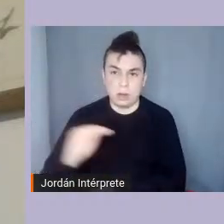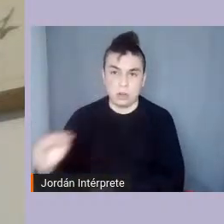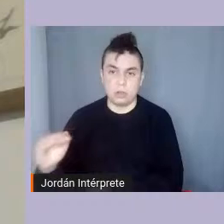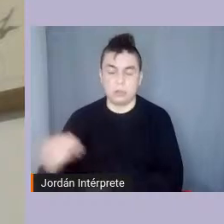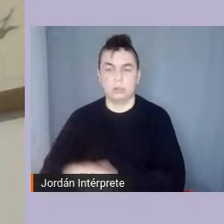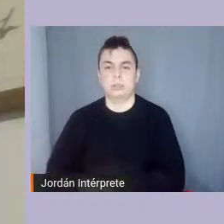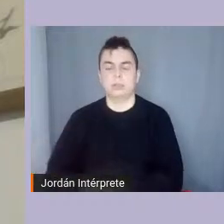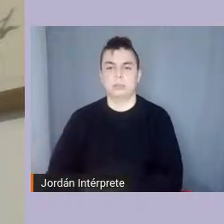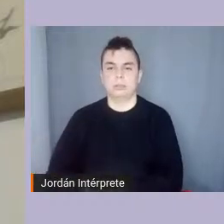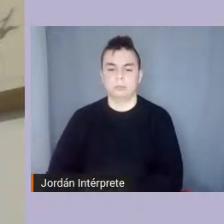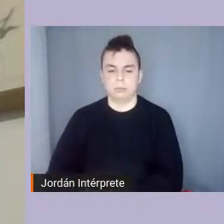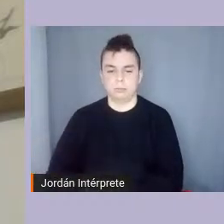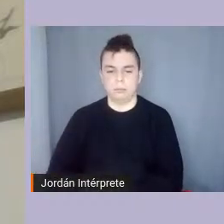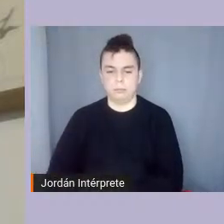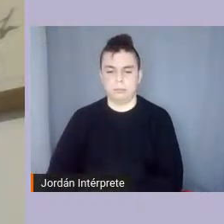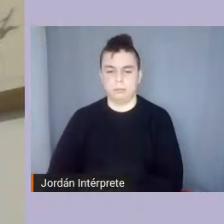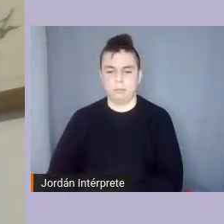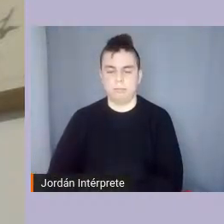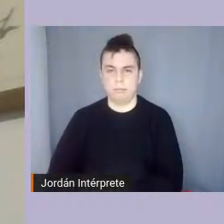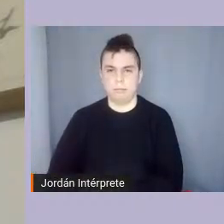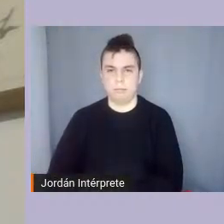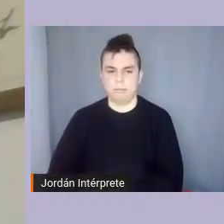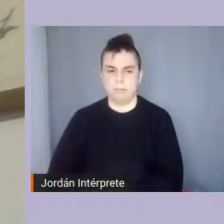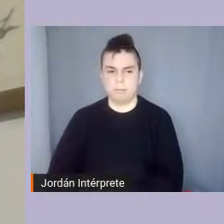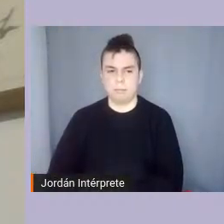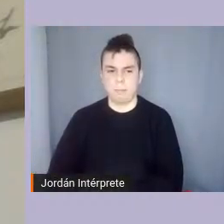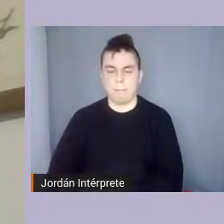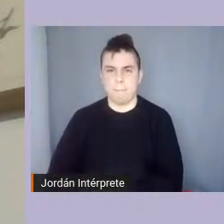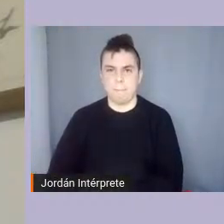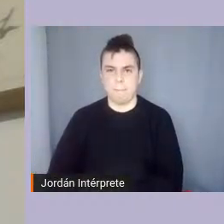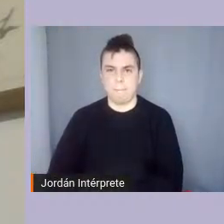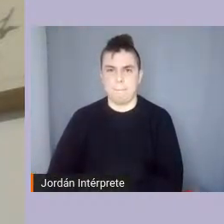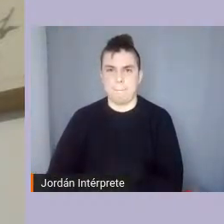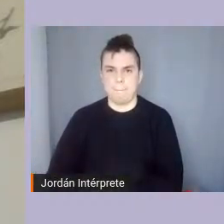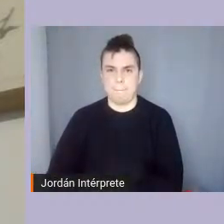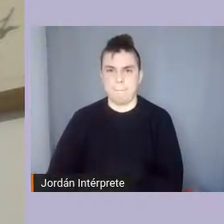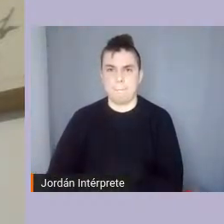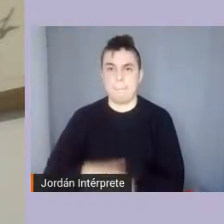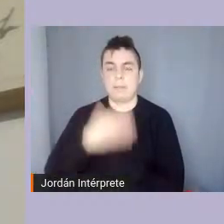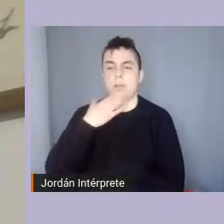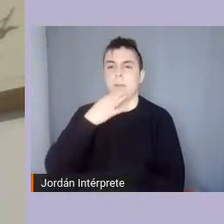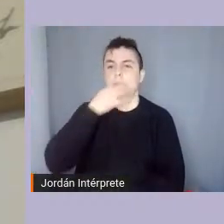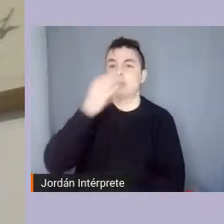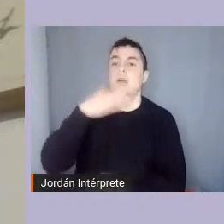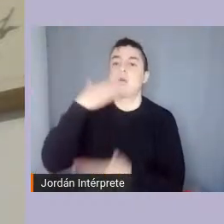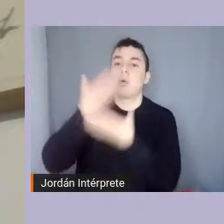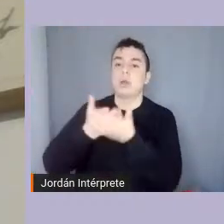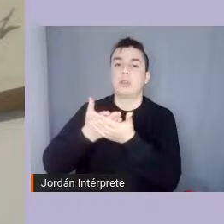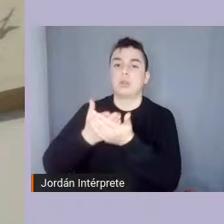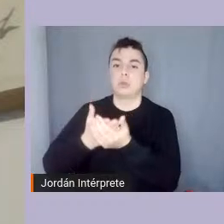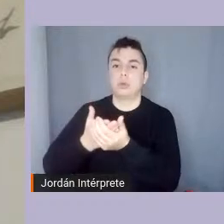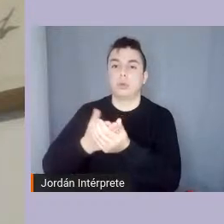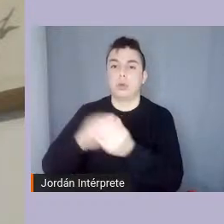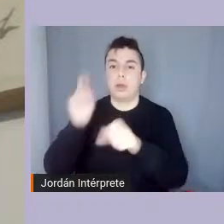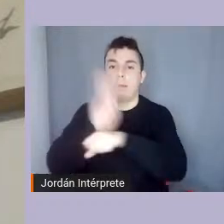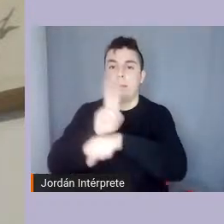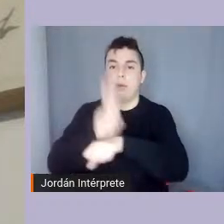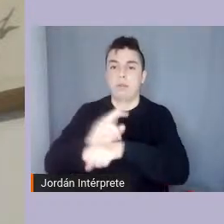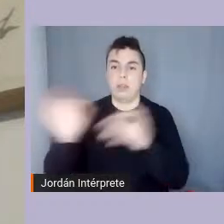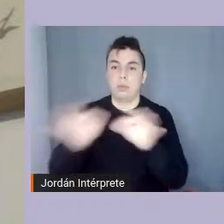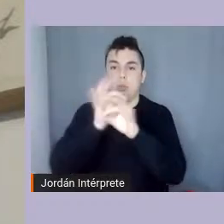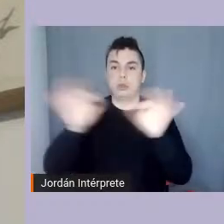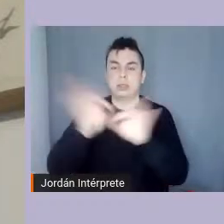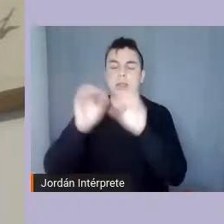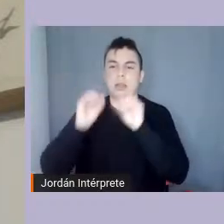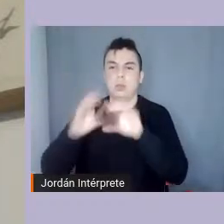Lorena me dice, ¿cuándo una charla para la educación en enseñanza media también? ¡Oh, Lorena, profe de música! O sea,